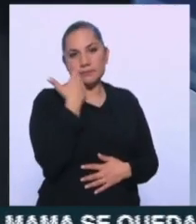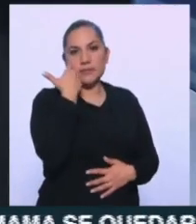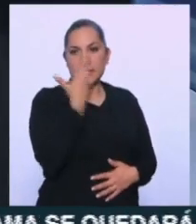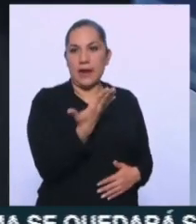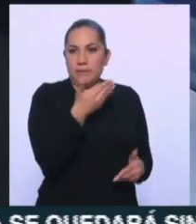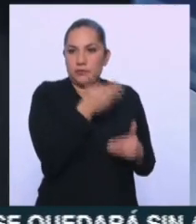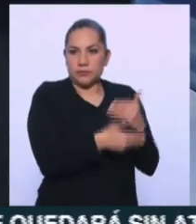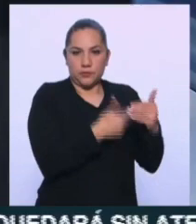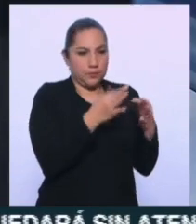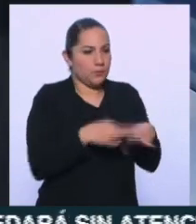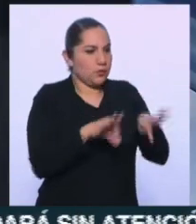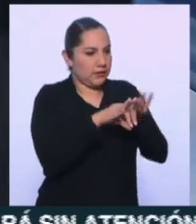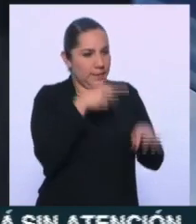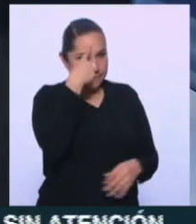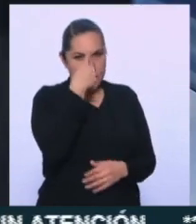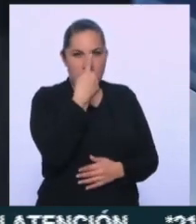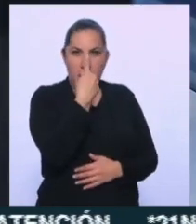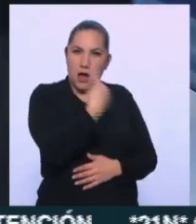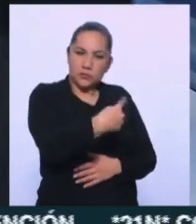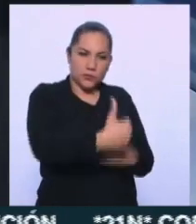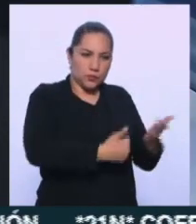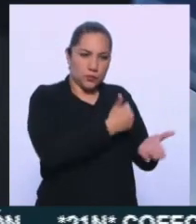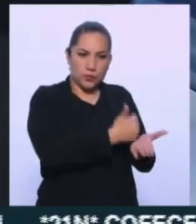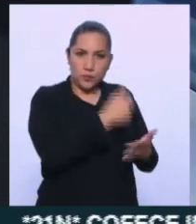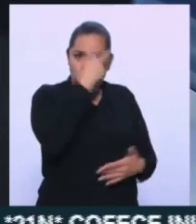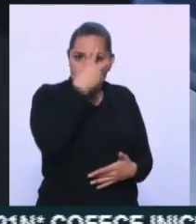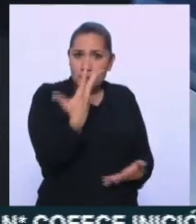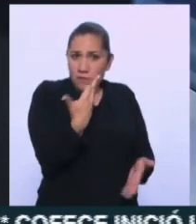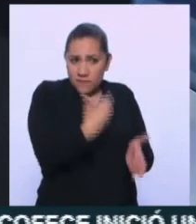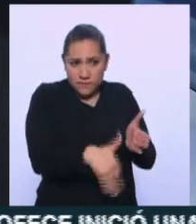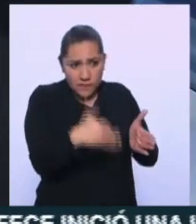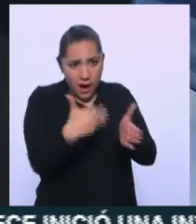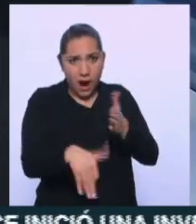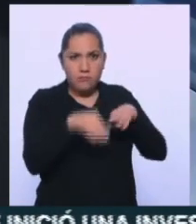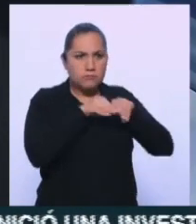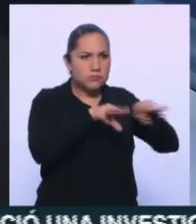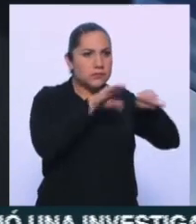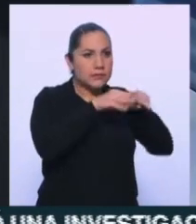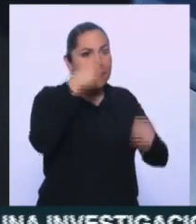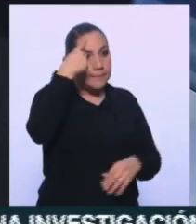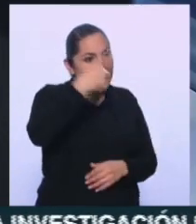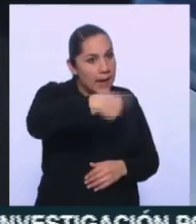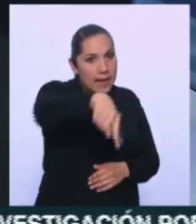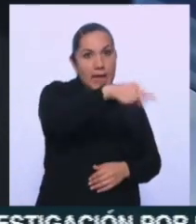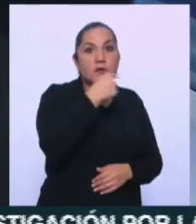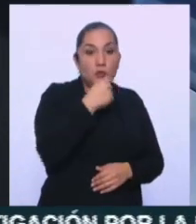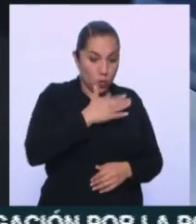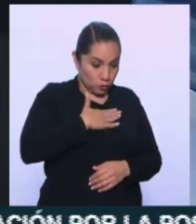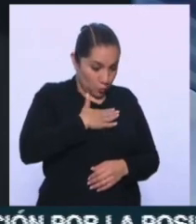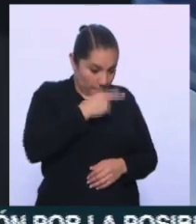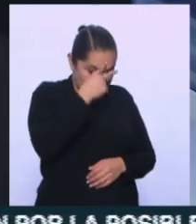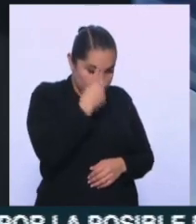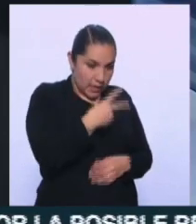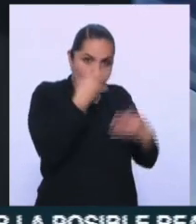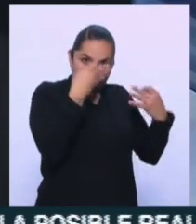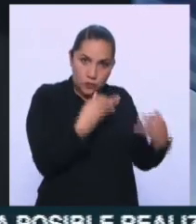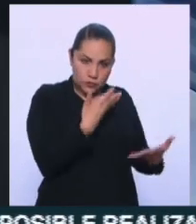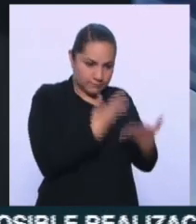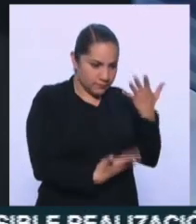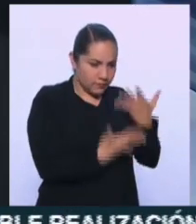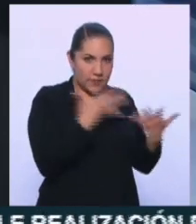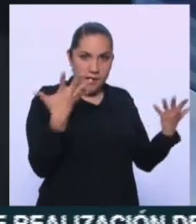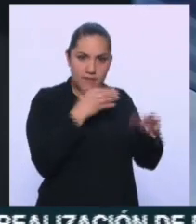¿no? Prácticamente no tenemos productos audiovisuales para niños producidos por nosotros mismos, y hay otro con temas